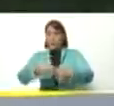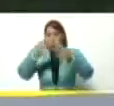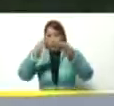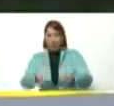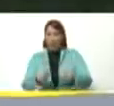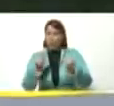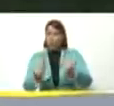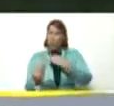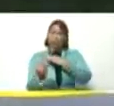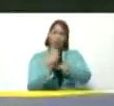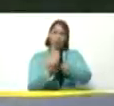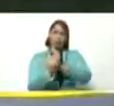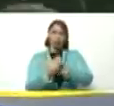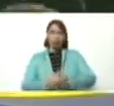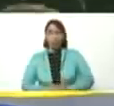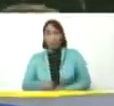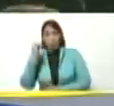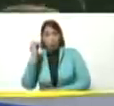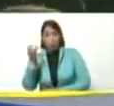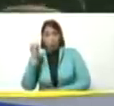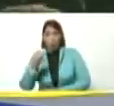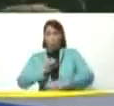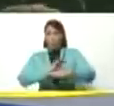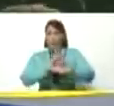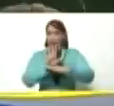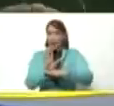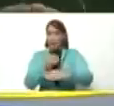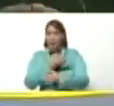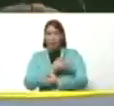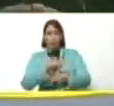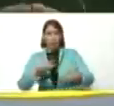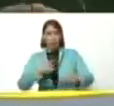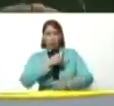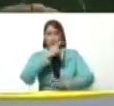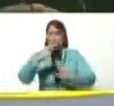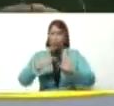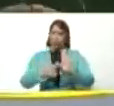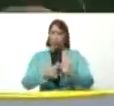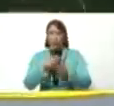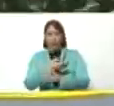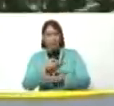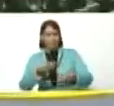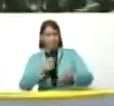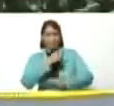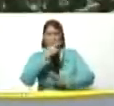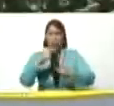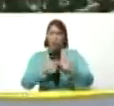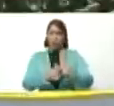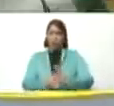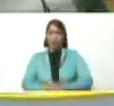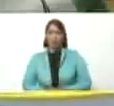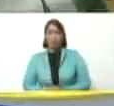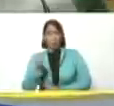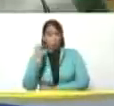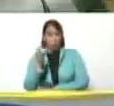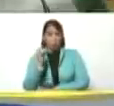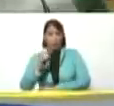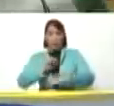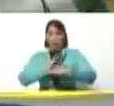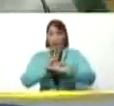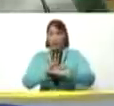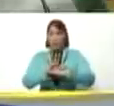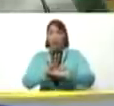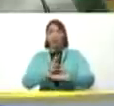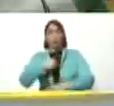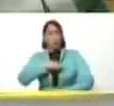cuidarnos. La cumbre del ALBA ha sido un éxito total, éxito total. La cumbre del ALBA, y allí